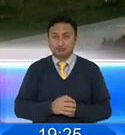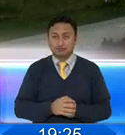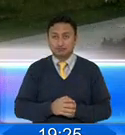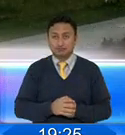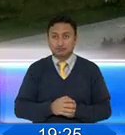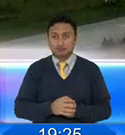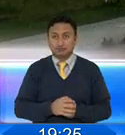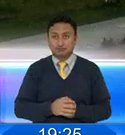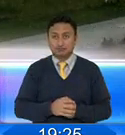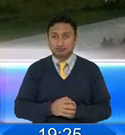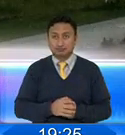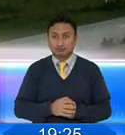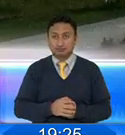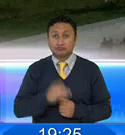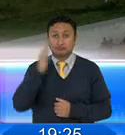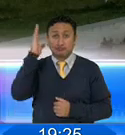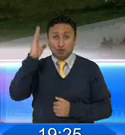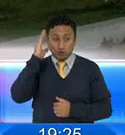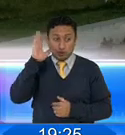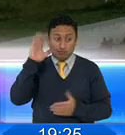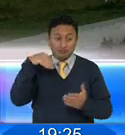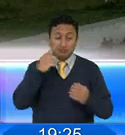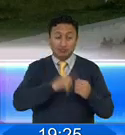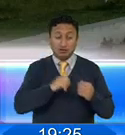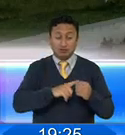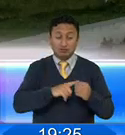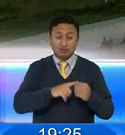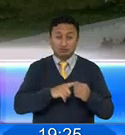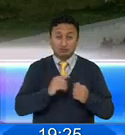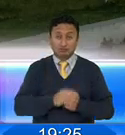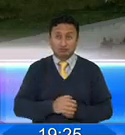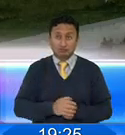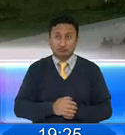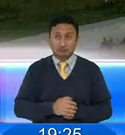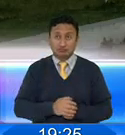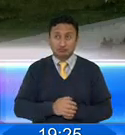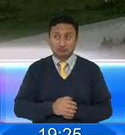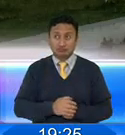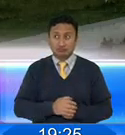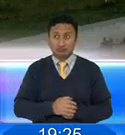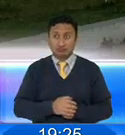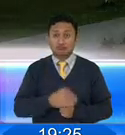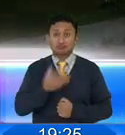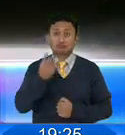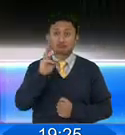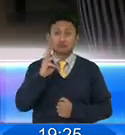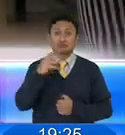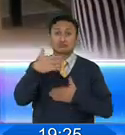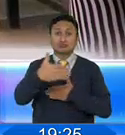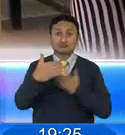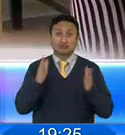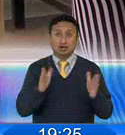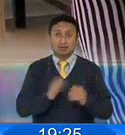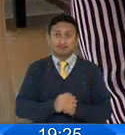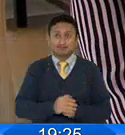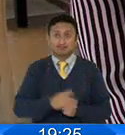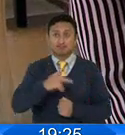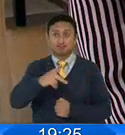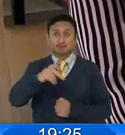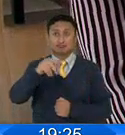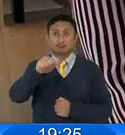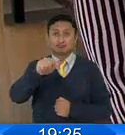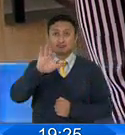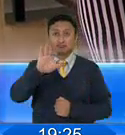estaba viajando de tulcán aquí está 16 que los pies otra de ellas